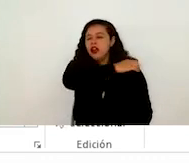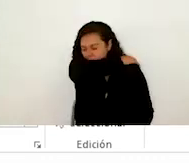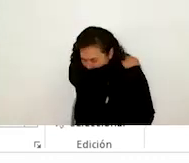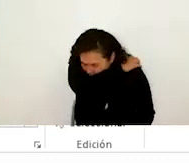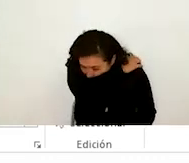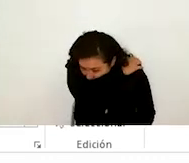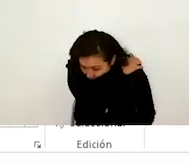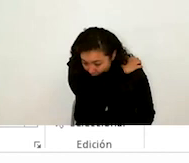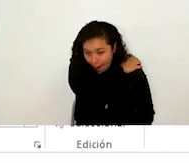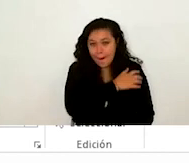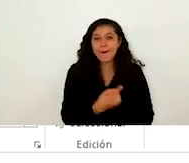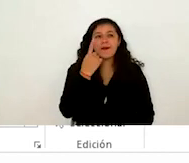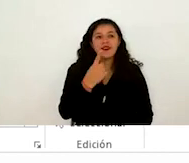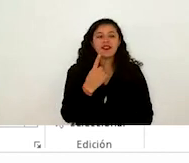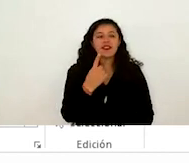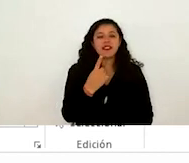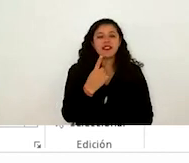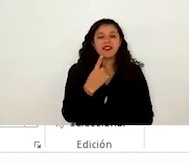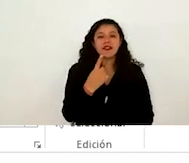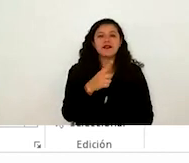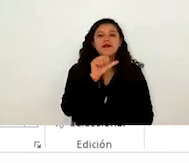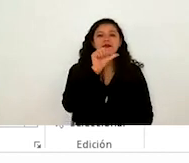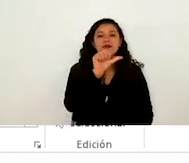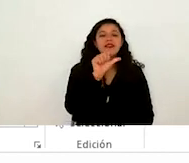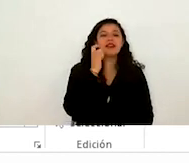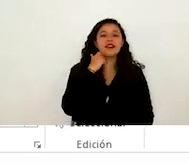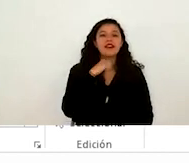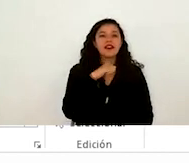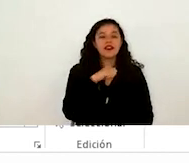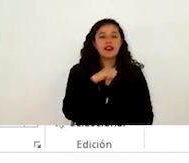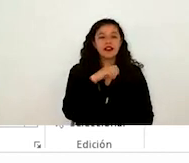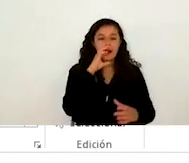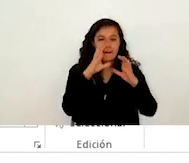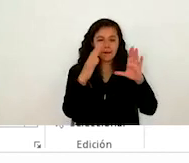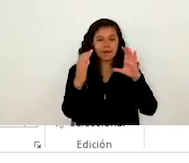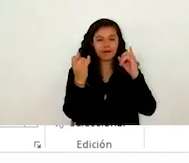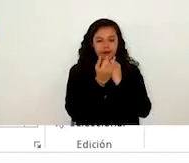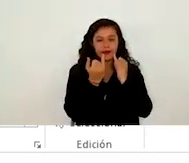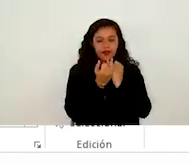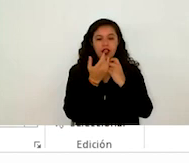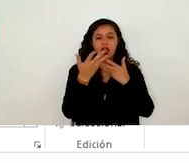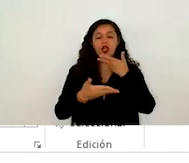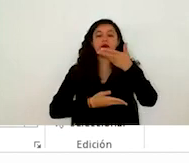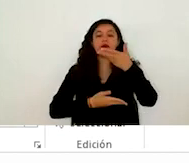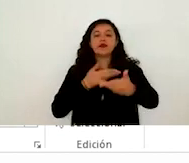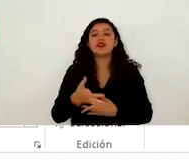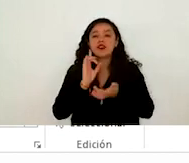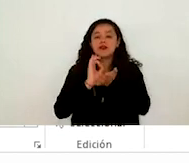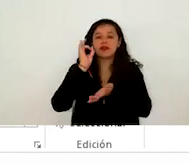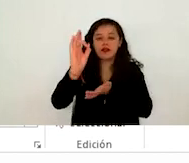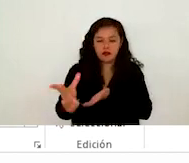la primera es a la que será entre iguales es un proceso de enviar y recibir